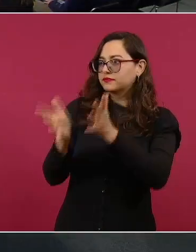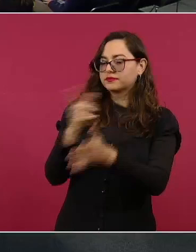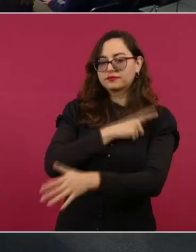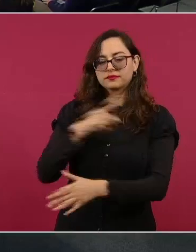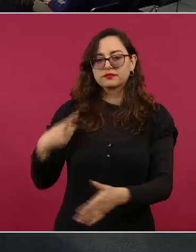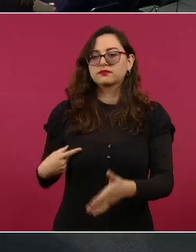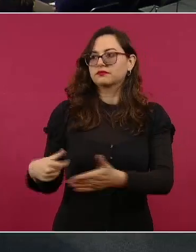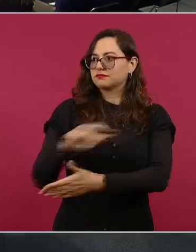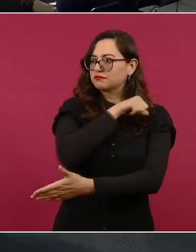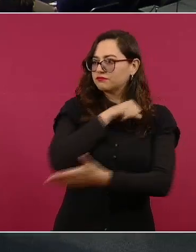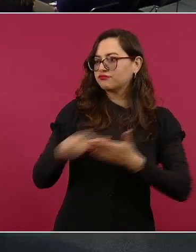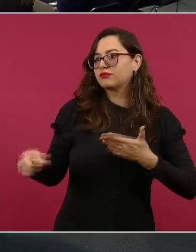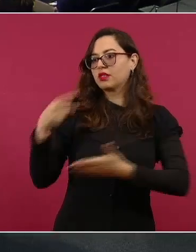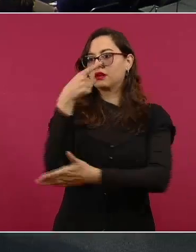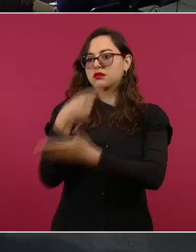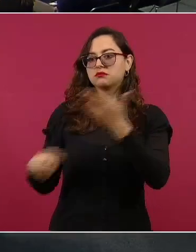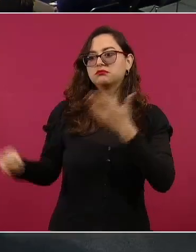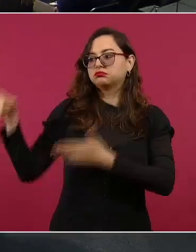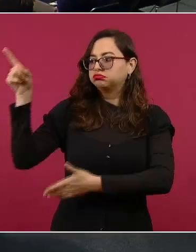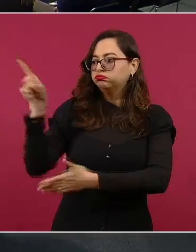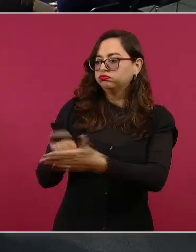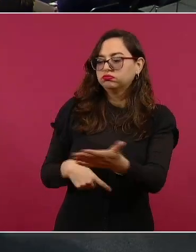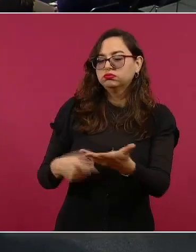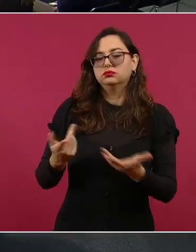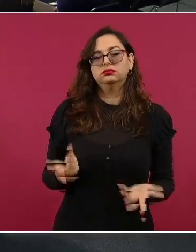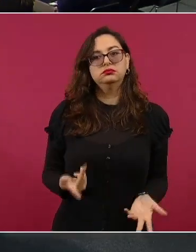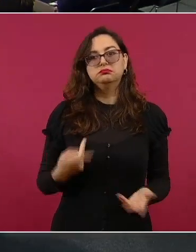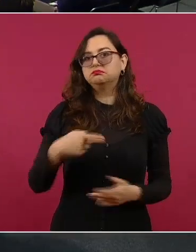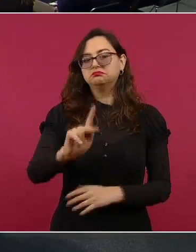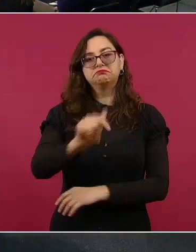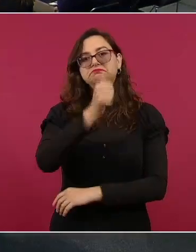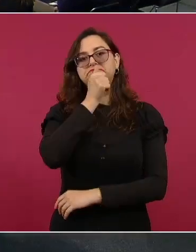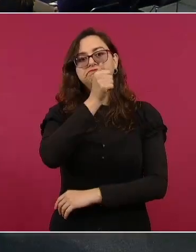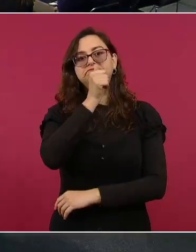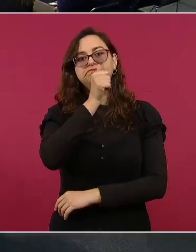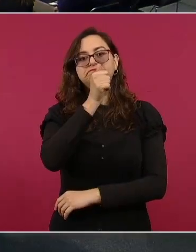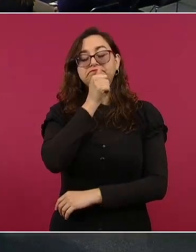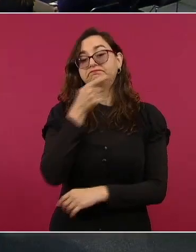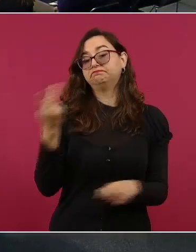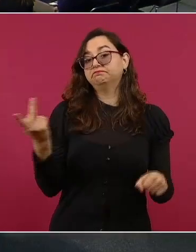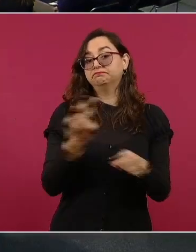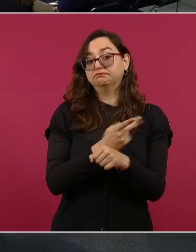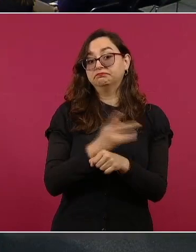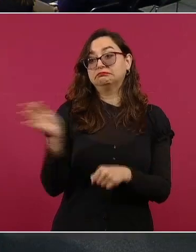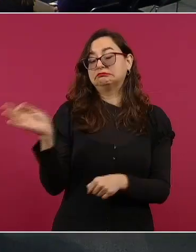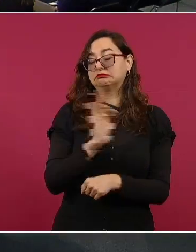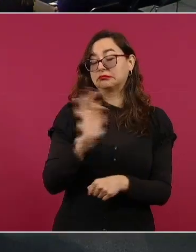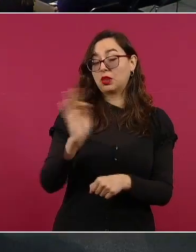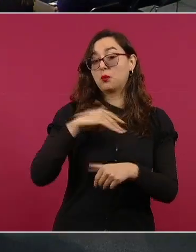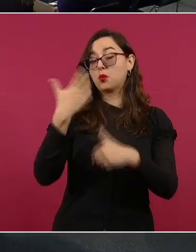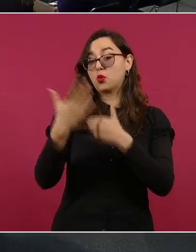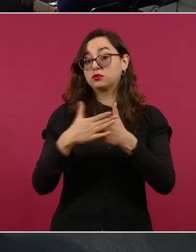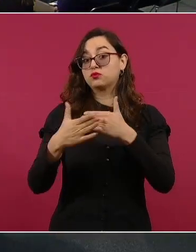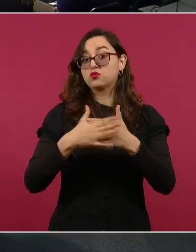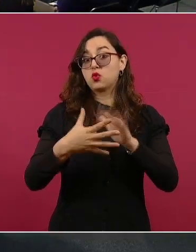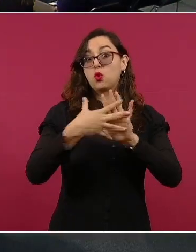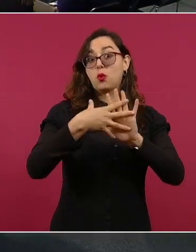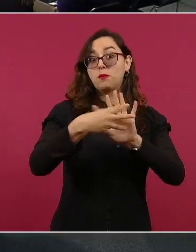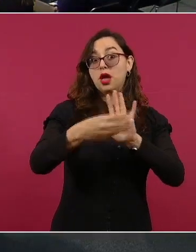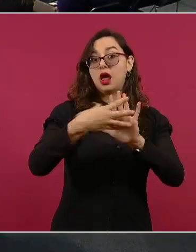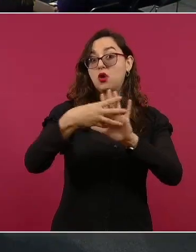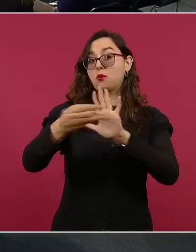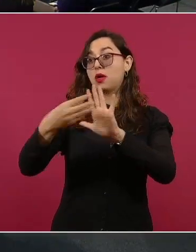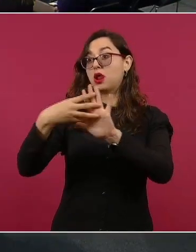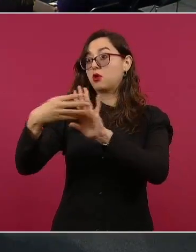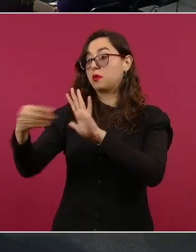inmediato, se corre el riesgo que otros desarrollos empiecen a construir con el mismo modo corrupto, de obtener amparos y pasar